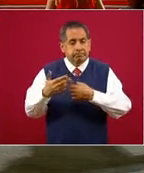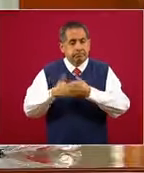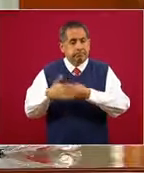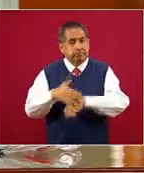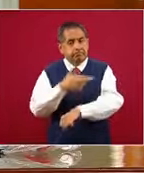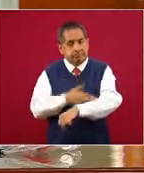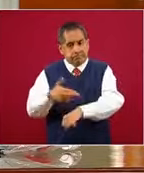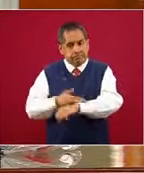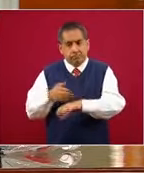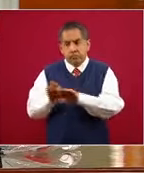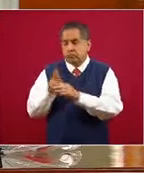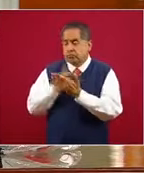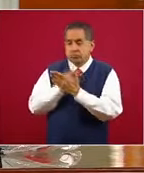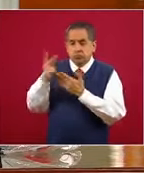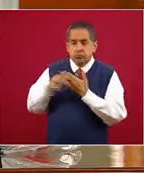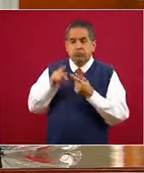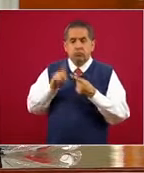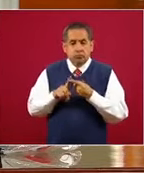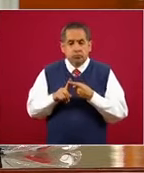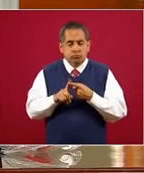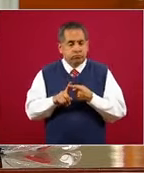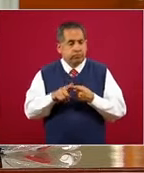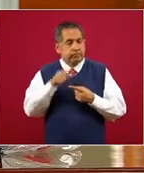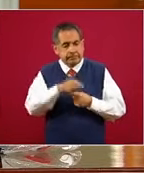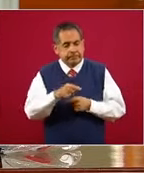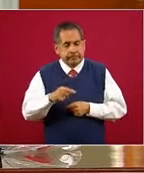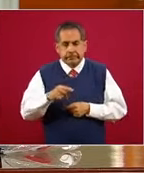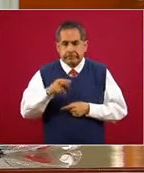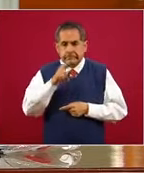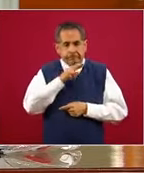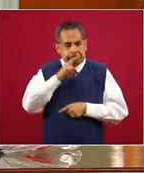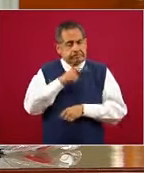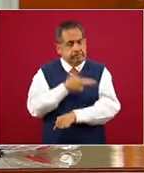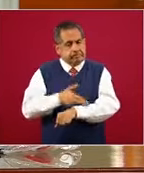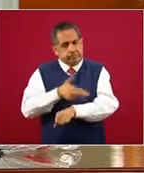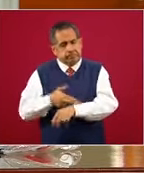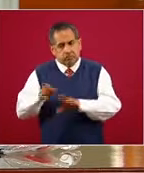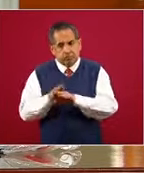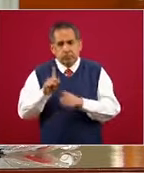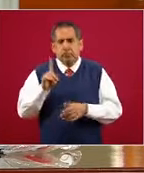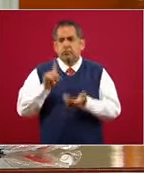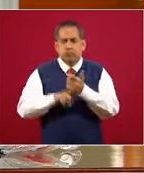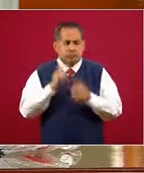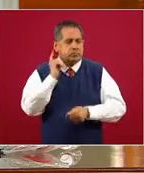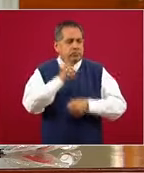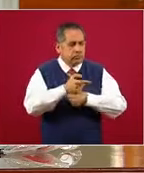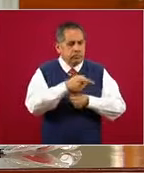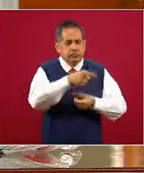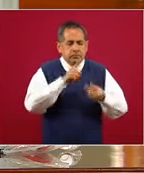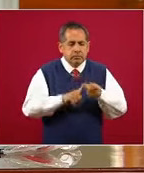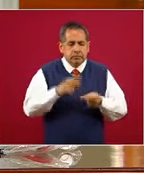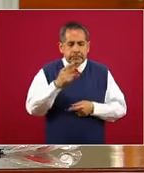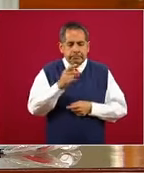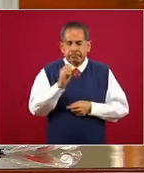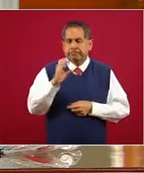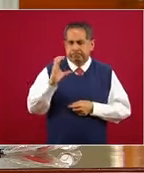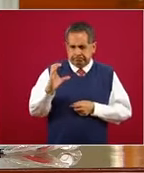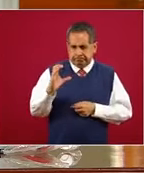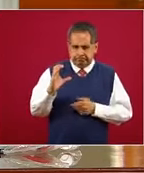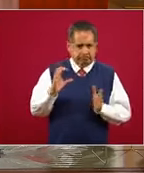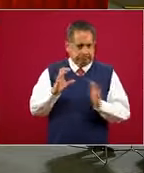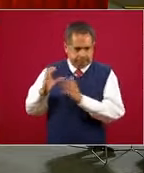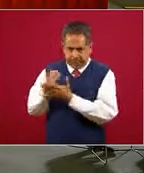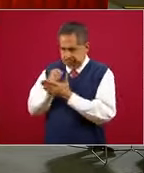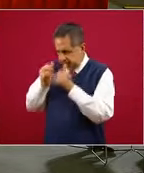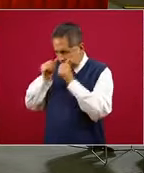lo interesante de este programa es que es un acelerador. Es un acelerador porque nos permite identificar a las personas con hepatitis C, pero también